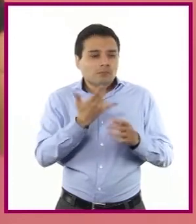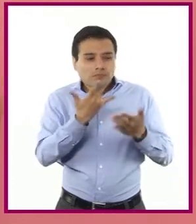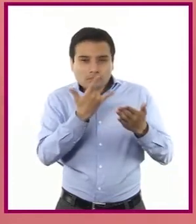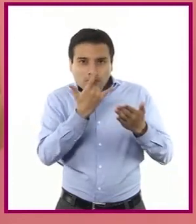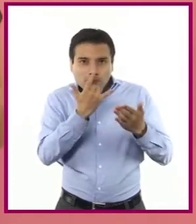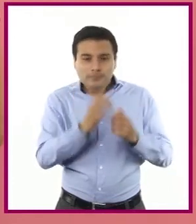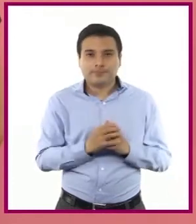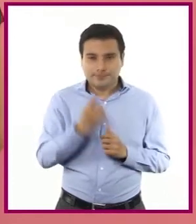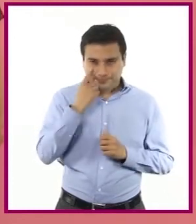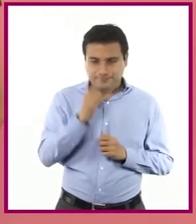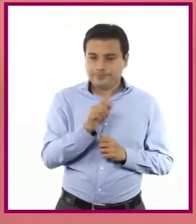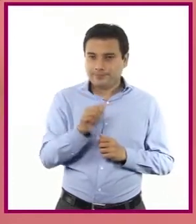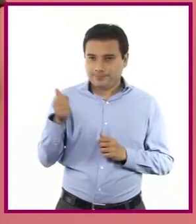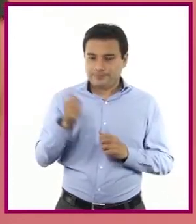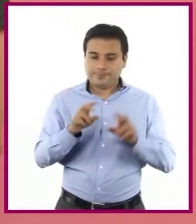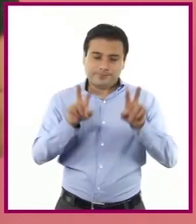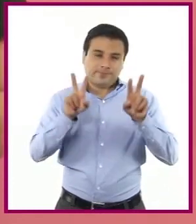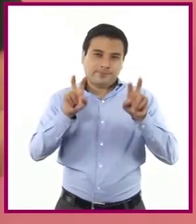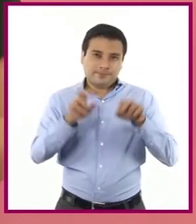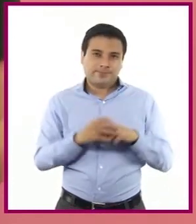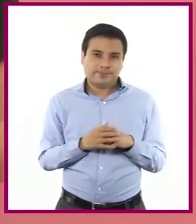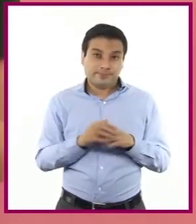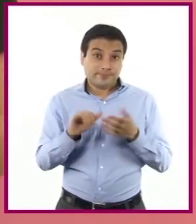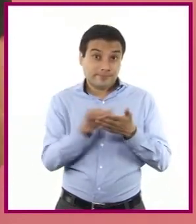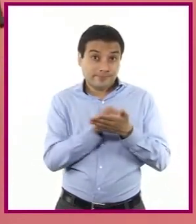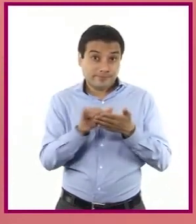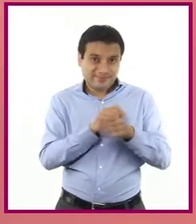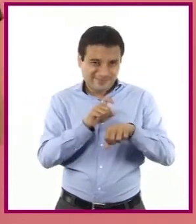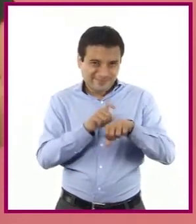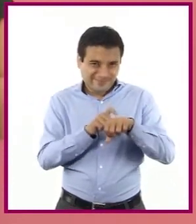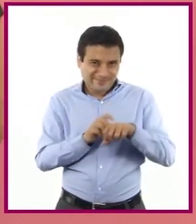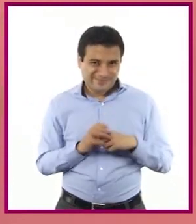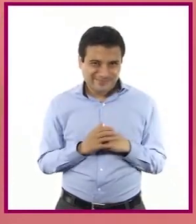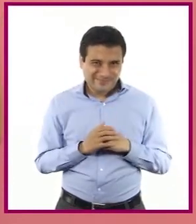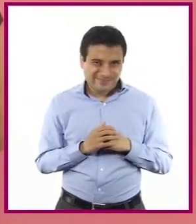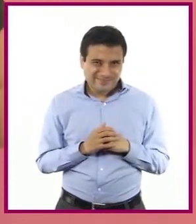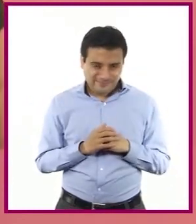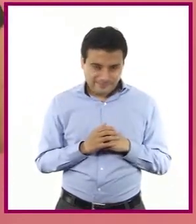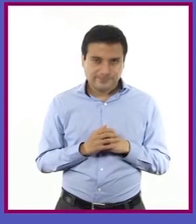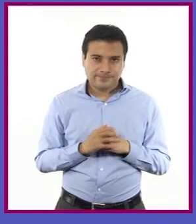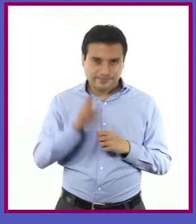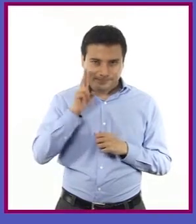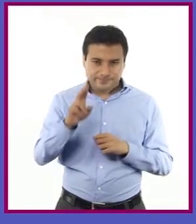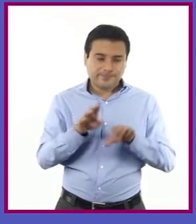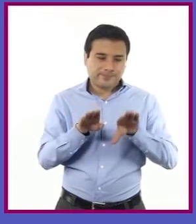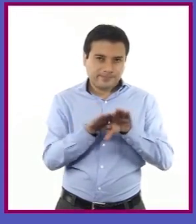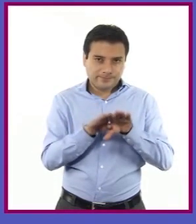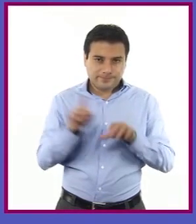del fragmento del artículo que aparece en el New York Times, que fue escrito por Julie Koh.